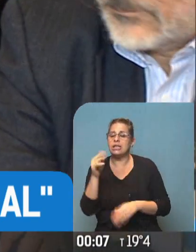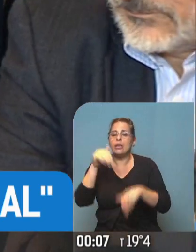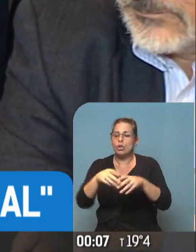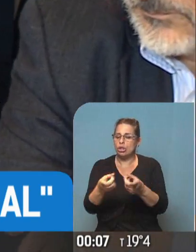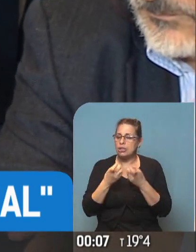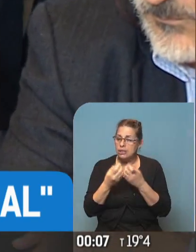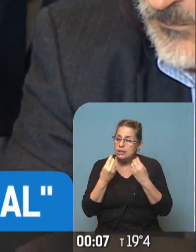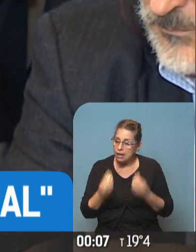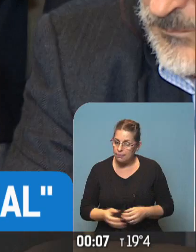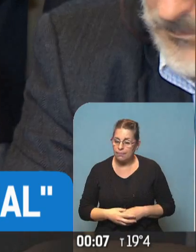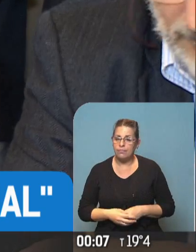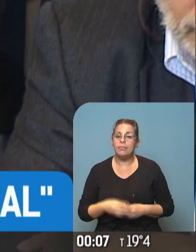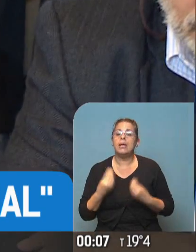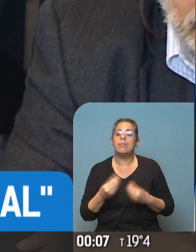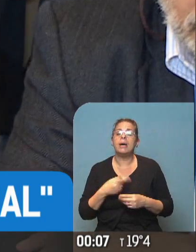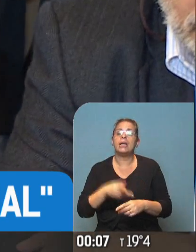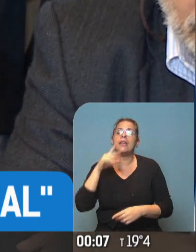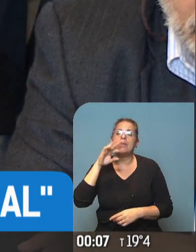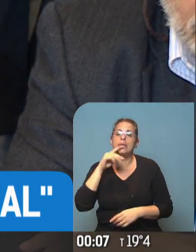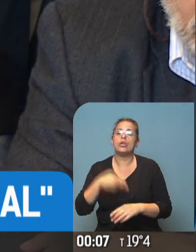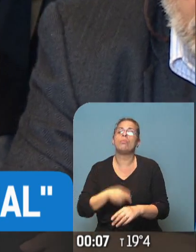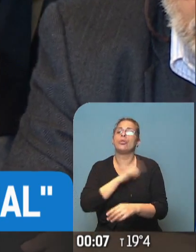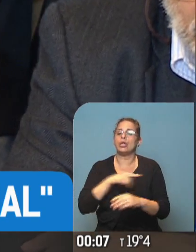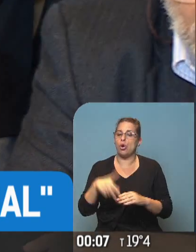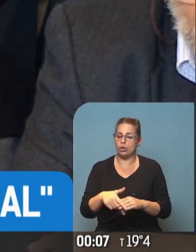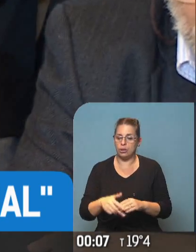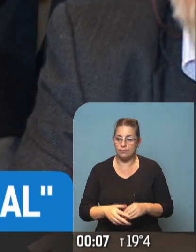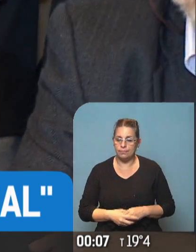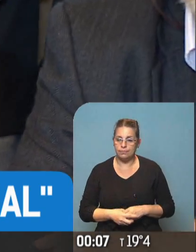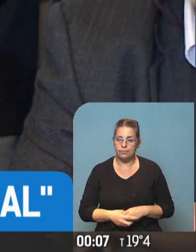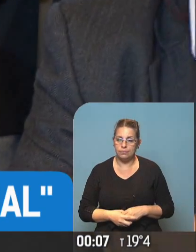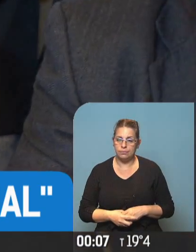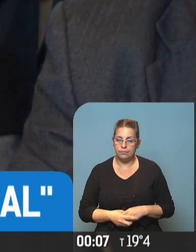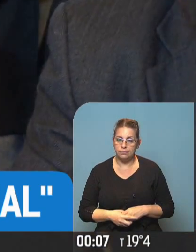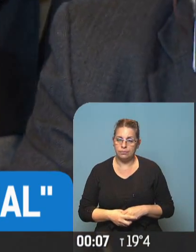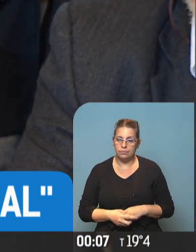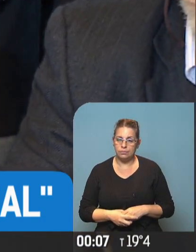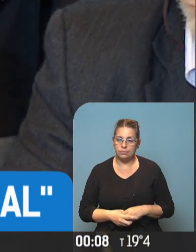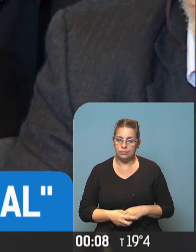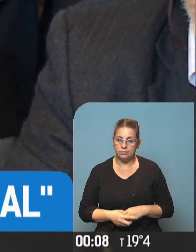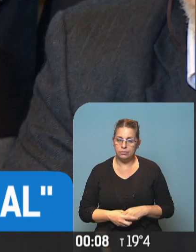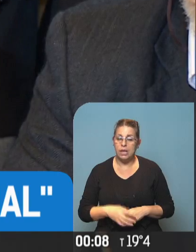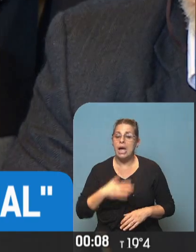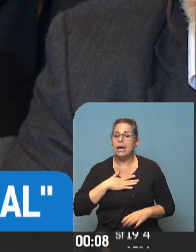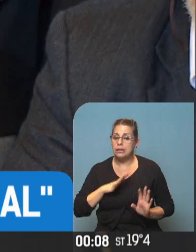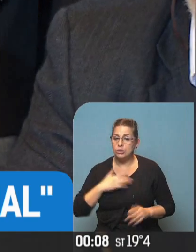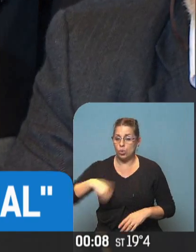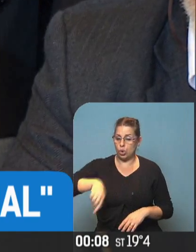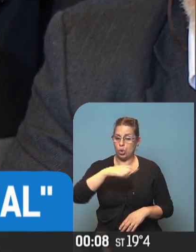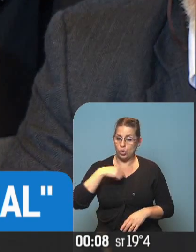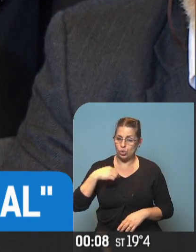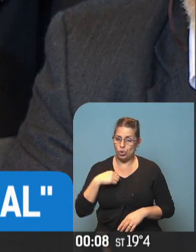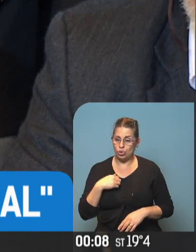para conseguir el desafuero del diputado Julio Devido. La actitud nuestra es